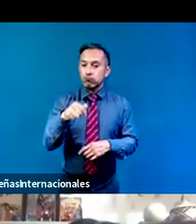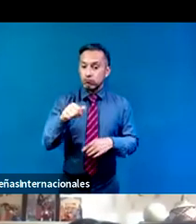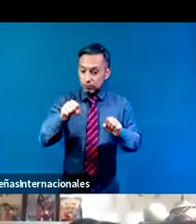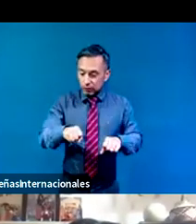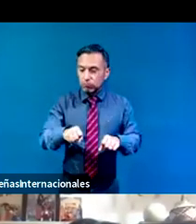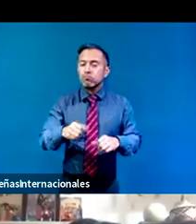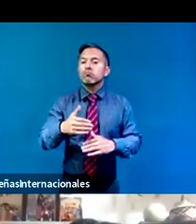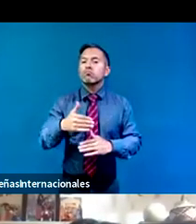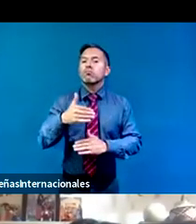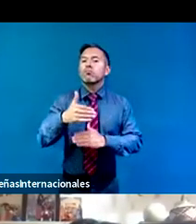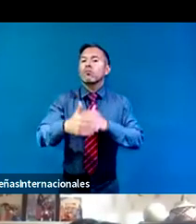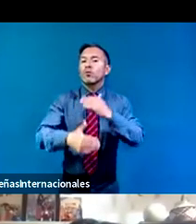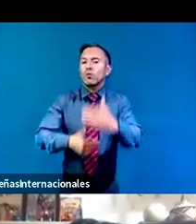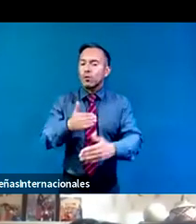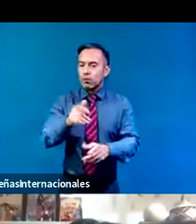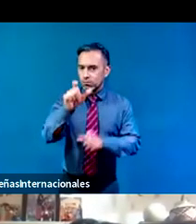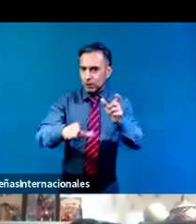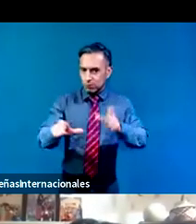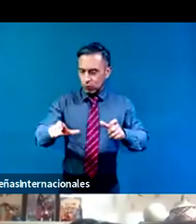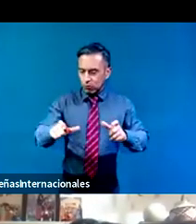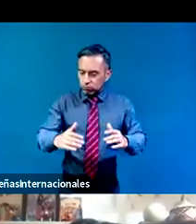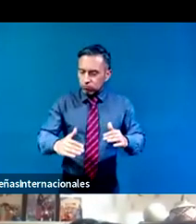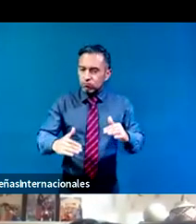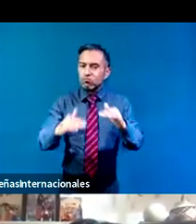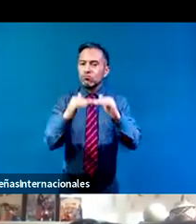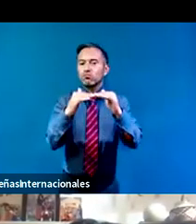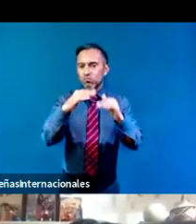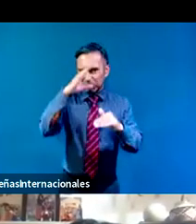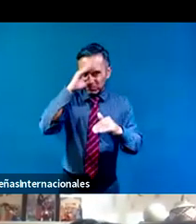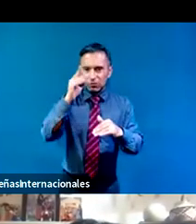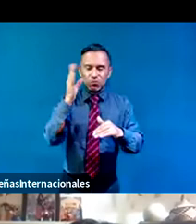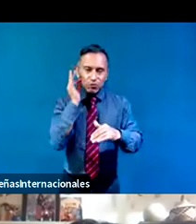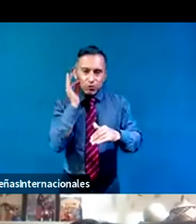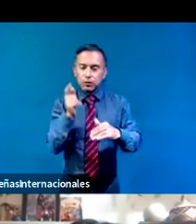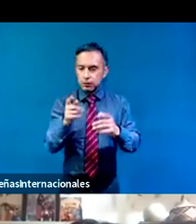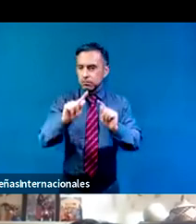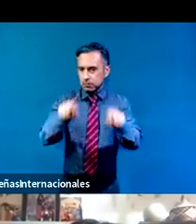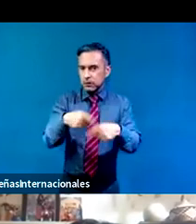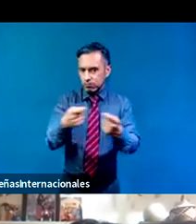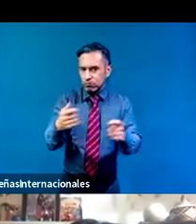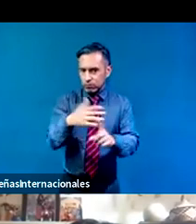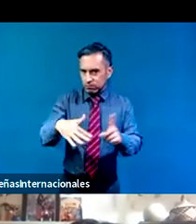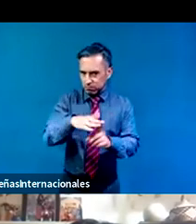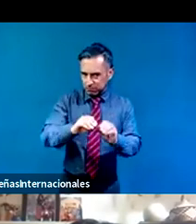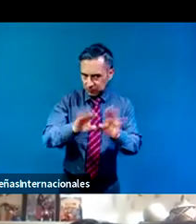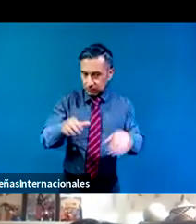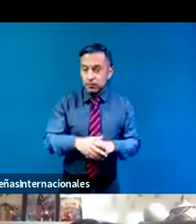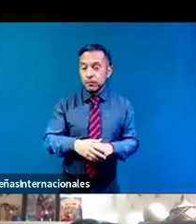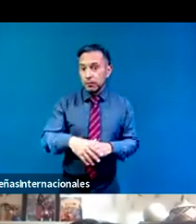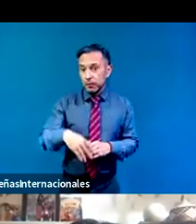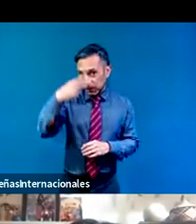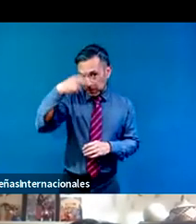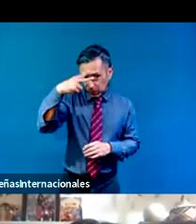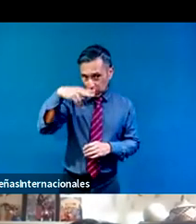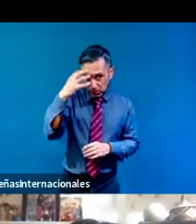más equitativa, sostenible y, por supuesto, pacífica. En ese sentido, el gobierno de México basa todas sus acciones